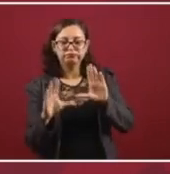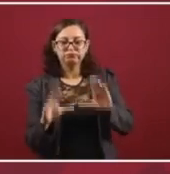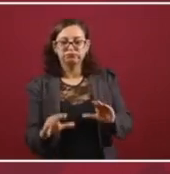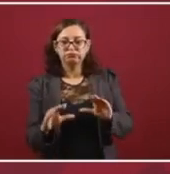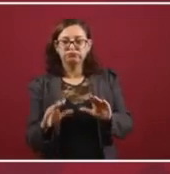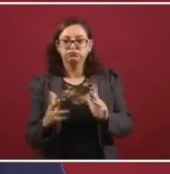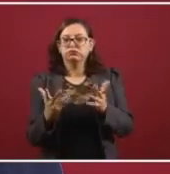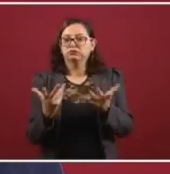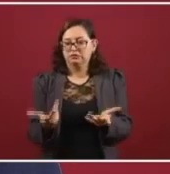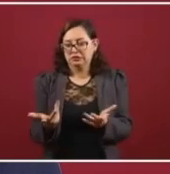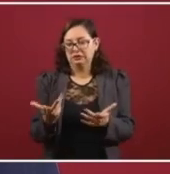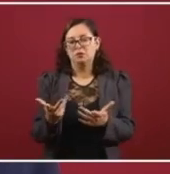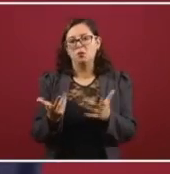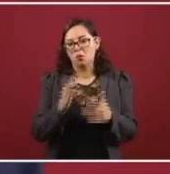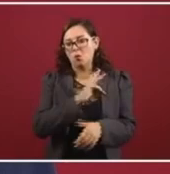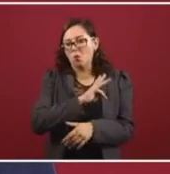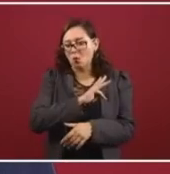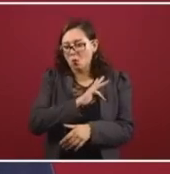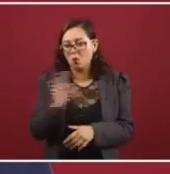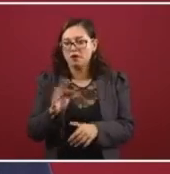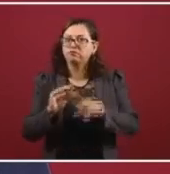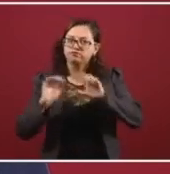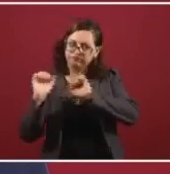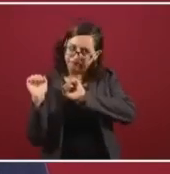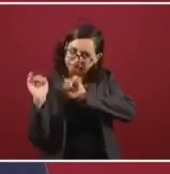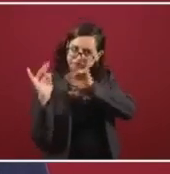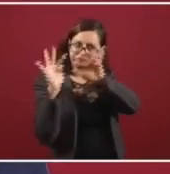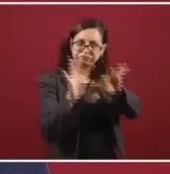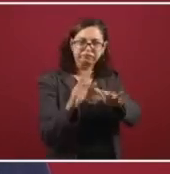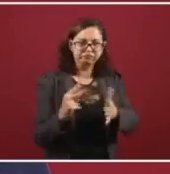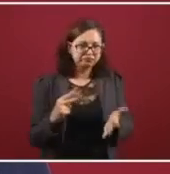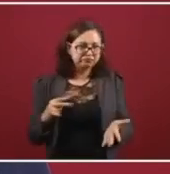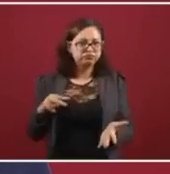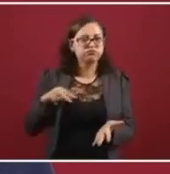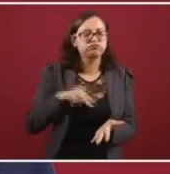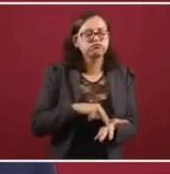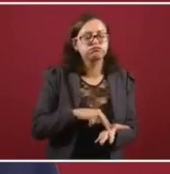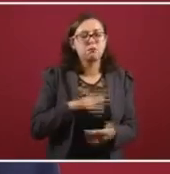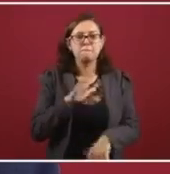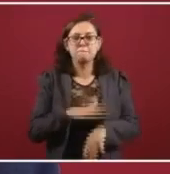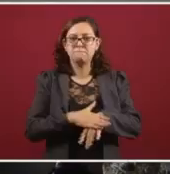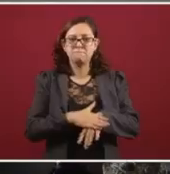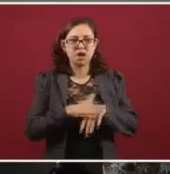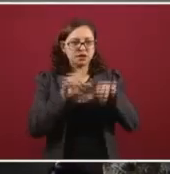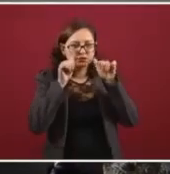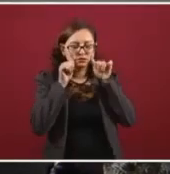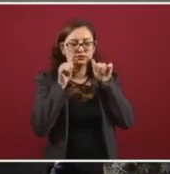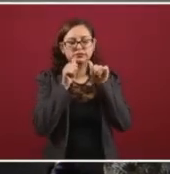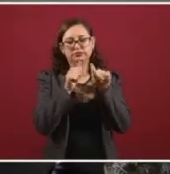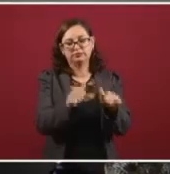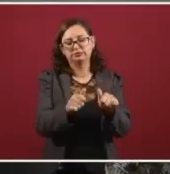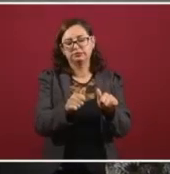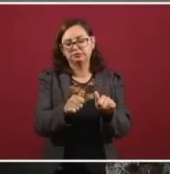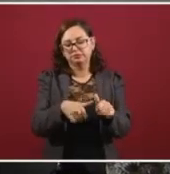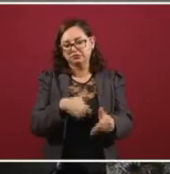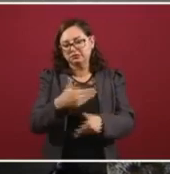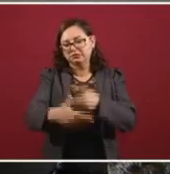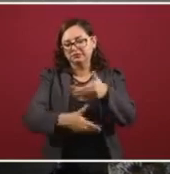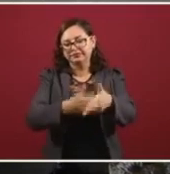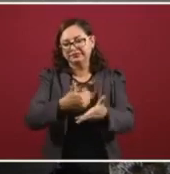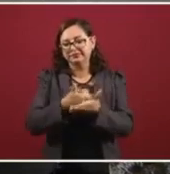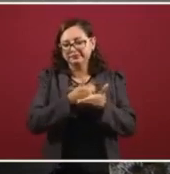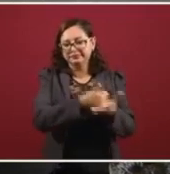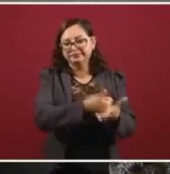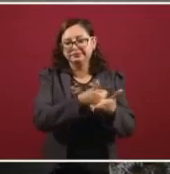para tener más presencia, y esto nos va a ayudar. En relación al tema del Sindicato de Petróleos Mexicanos, el mandatario aseguró que